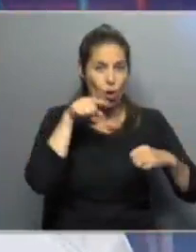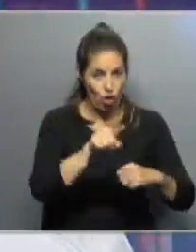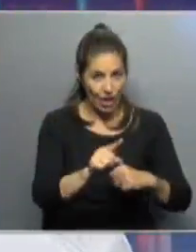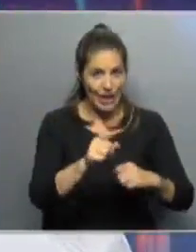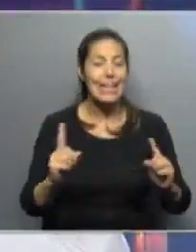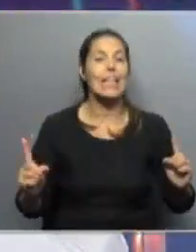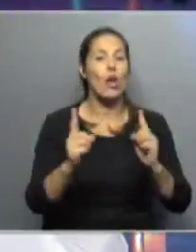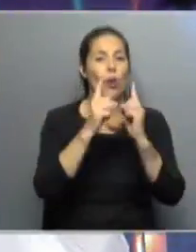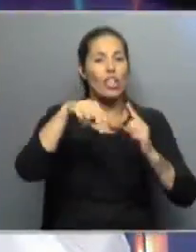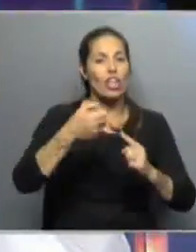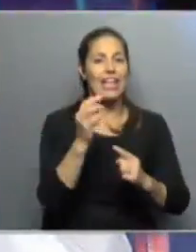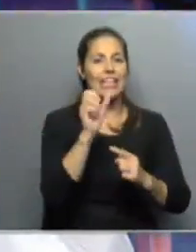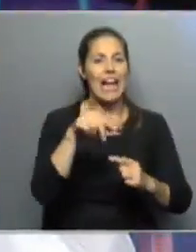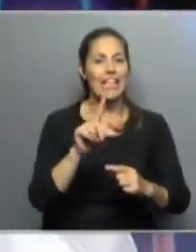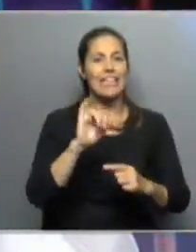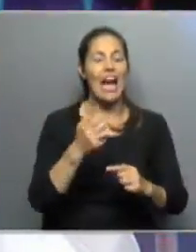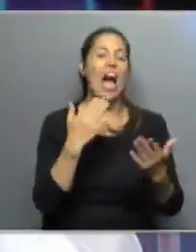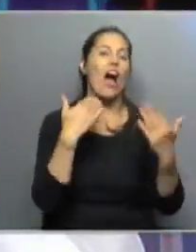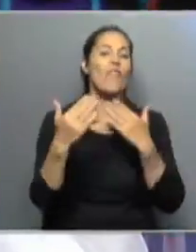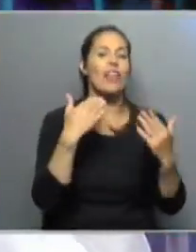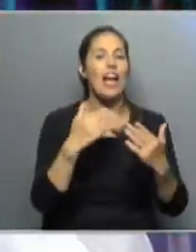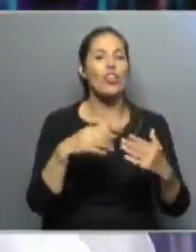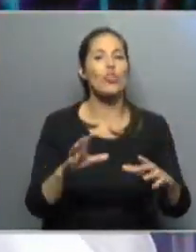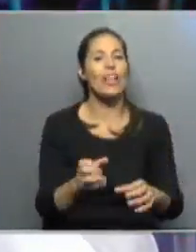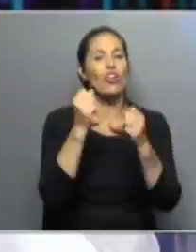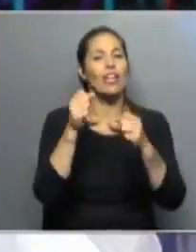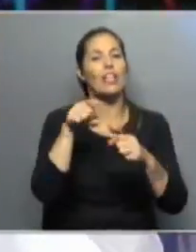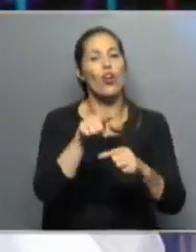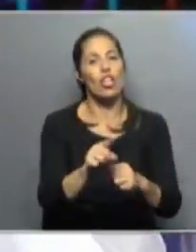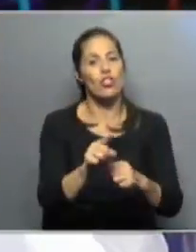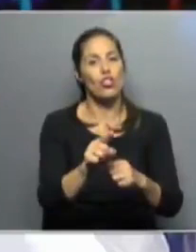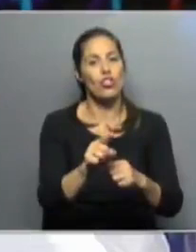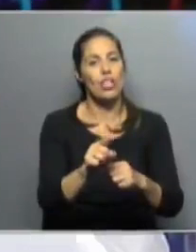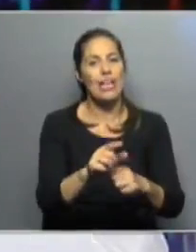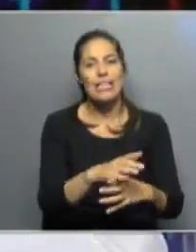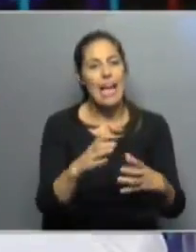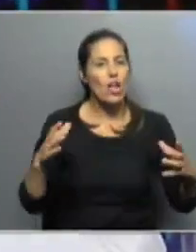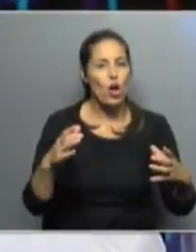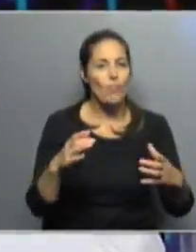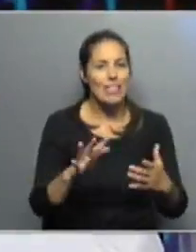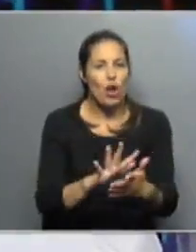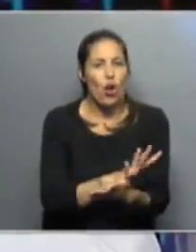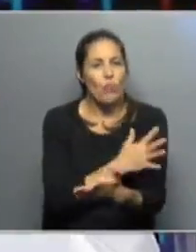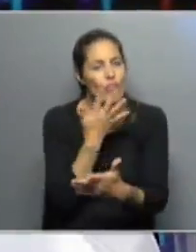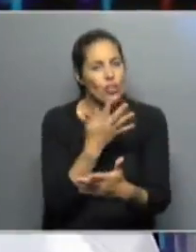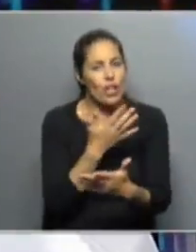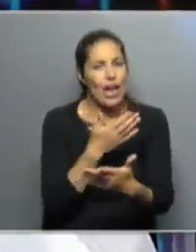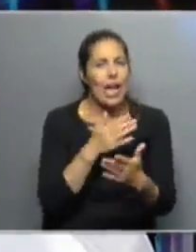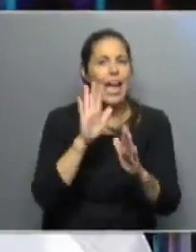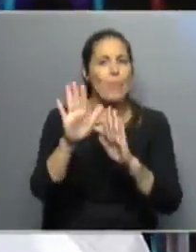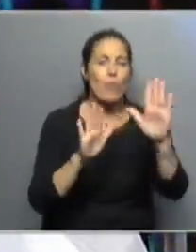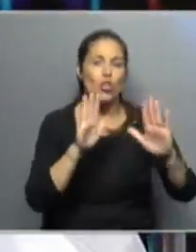en el encuentro con Natalia Noves estaremos conversando sobre Encontrarte con Ellos, esa enorme y conmovedora exposición